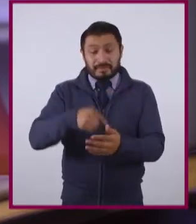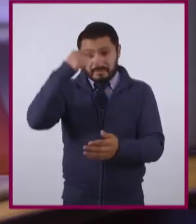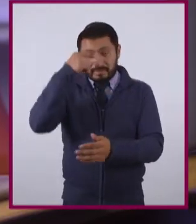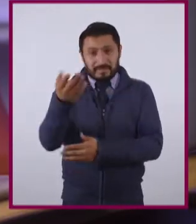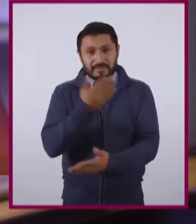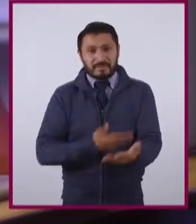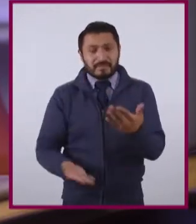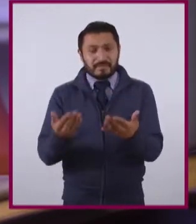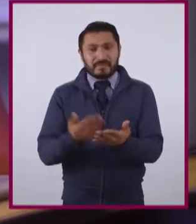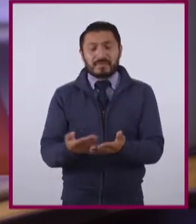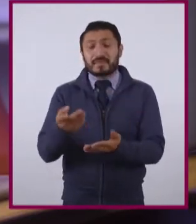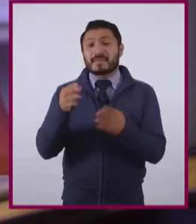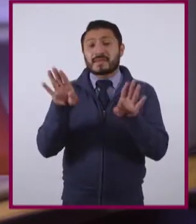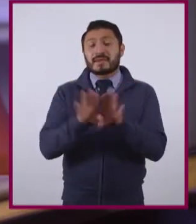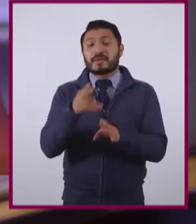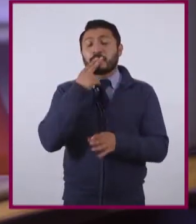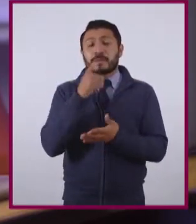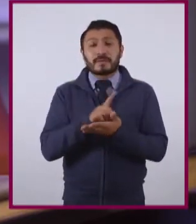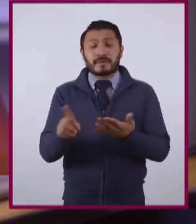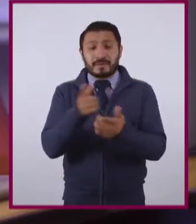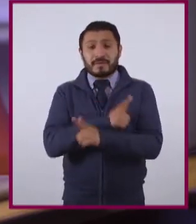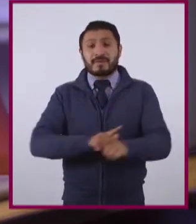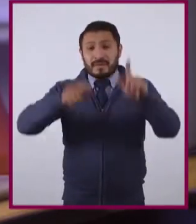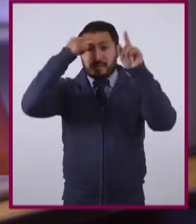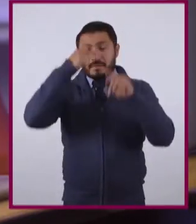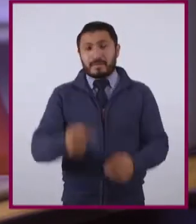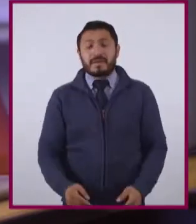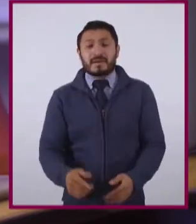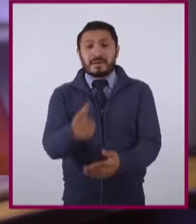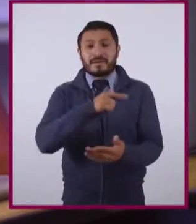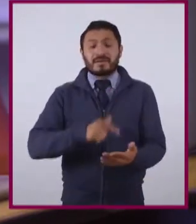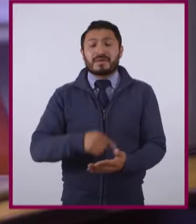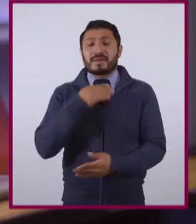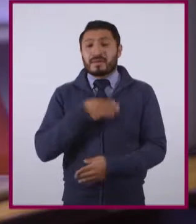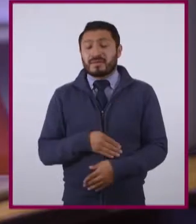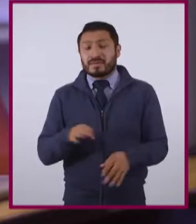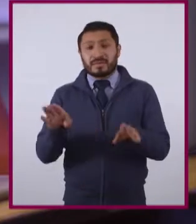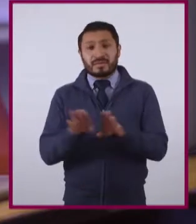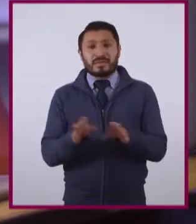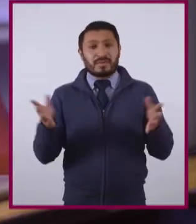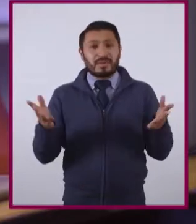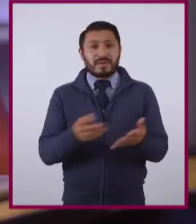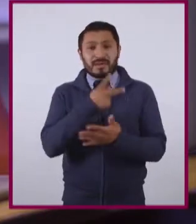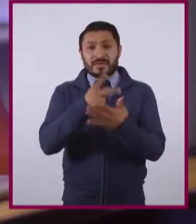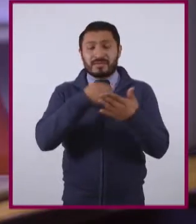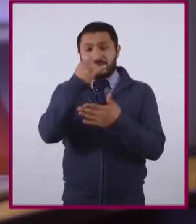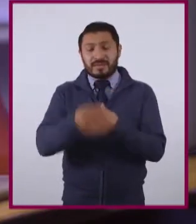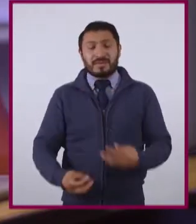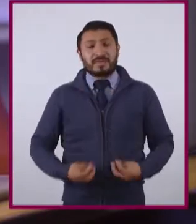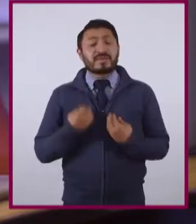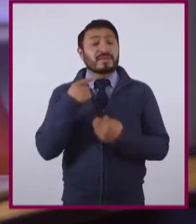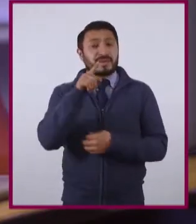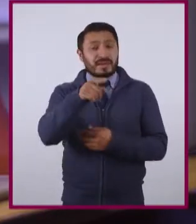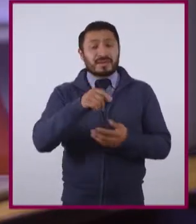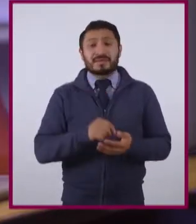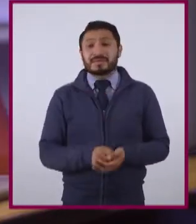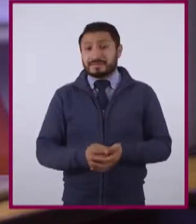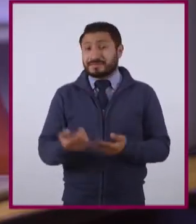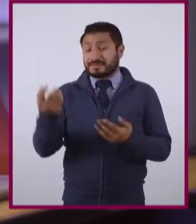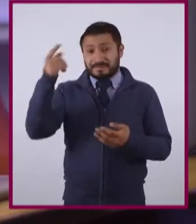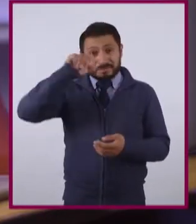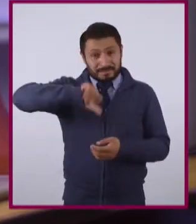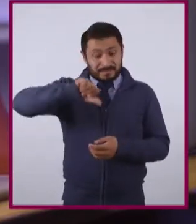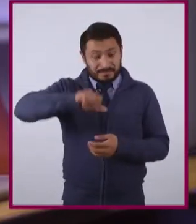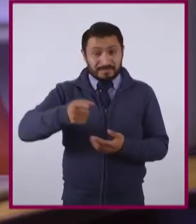compartir cómo ejerces tus derechos y libertades para la construcción de un lugar más justo y cómo desarrollas tu proyecto de vida. Integraremos a